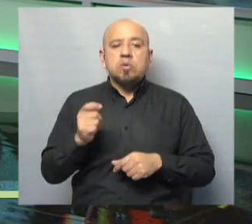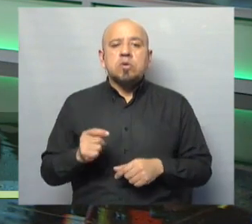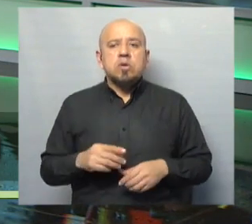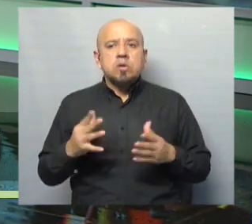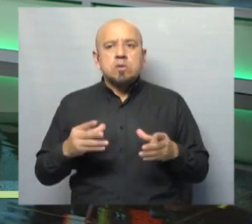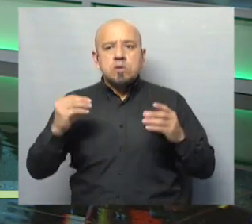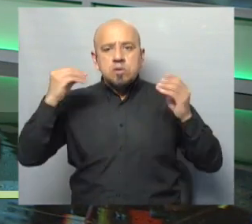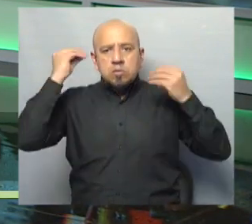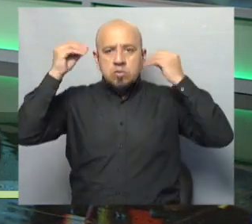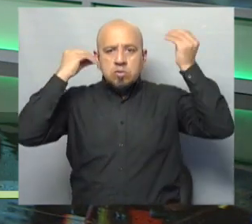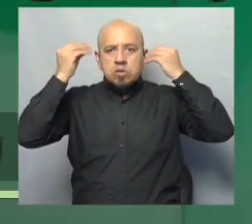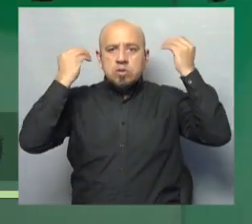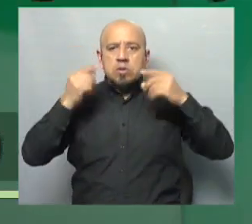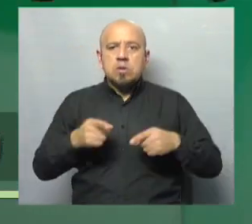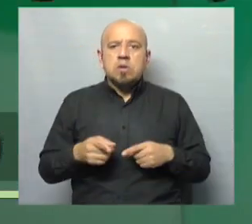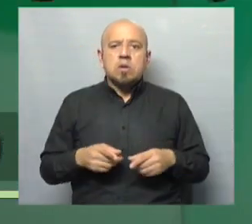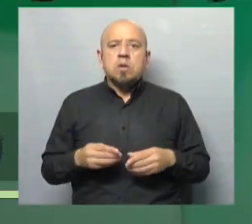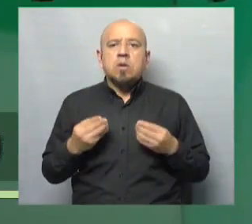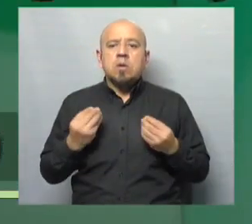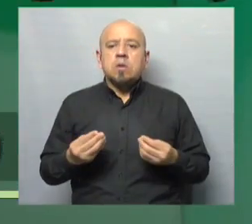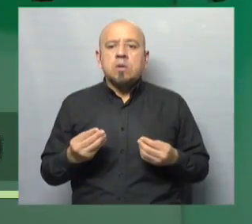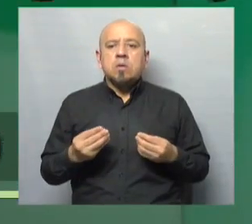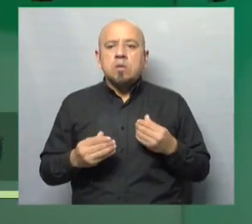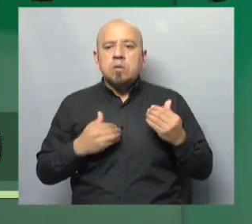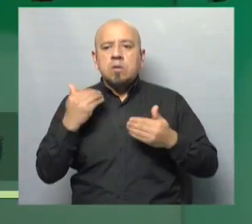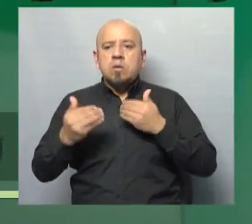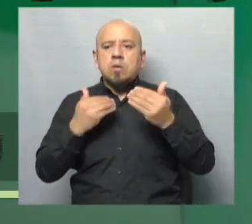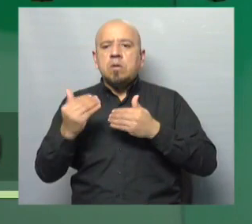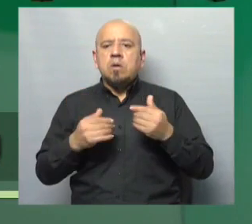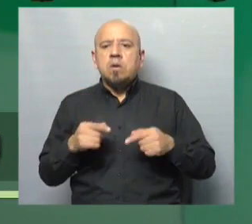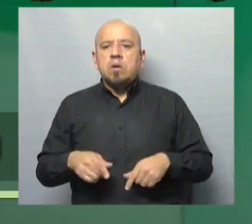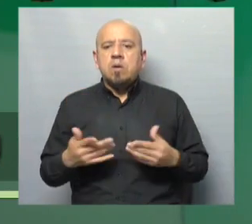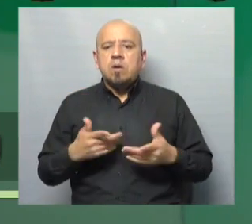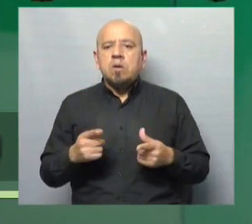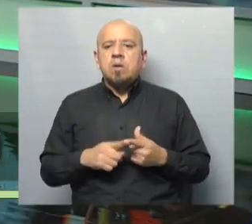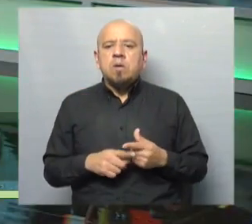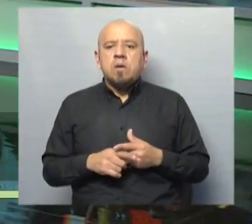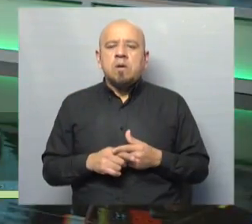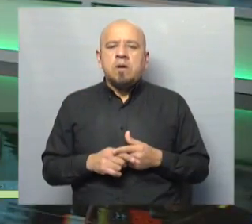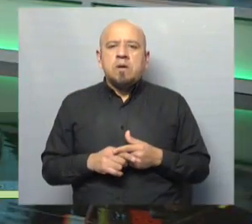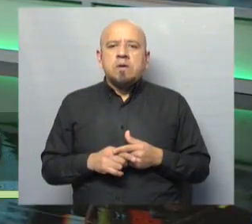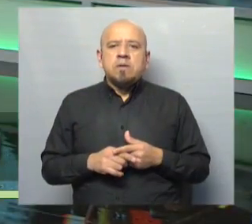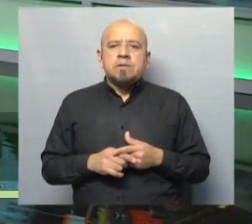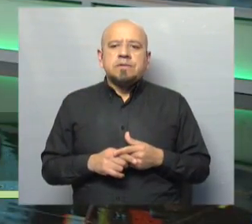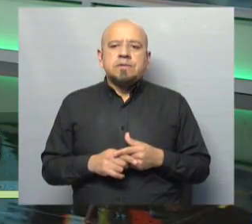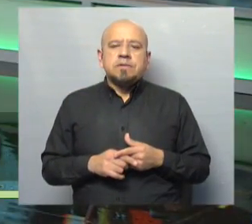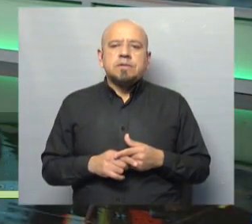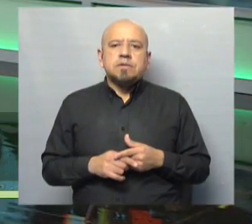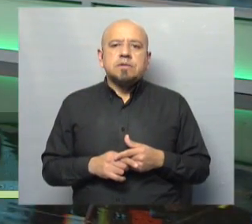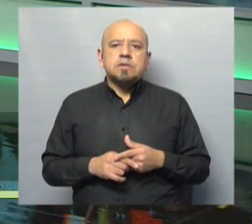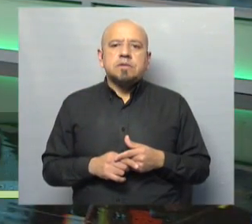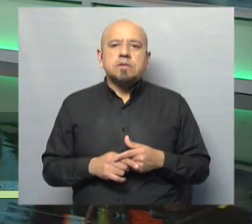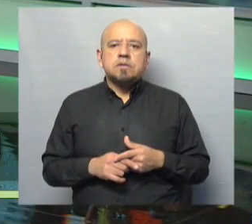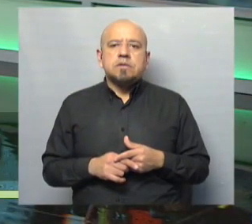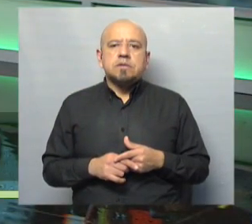preocupaciones de la población y cómo han evolucionado en este tiempo bueno lo que